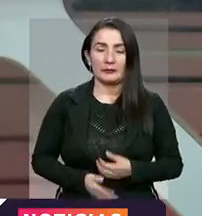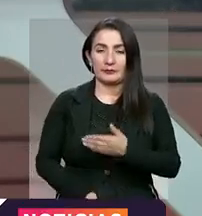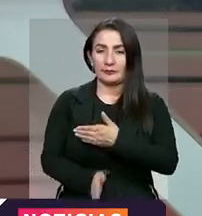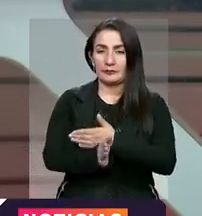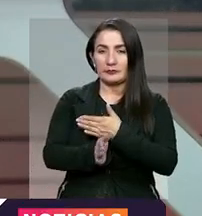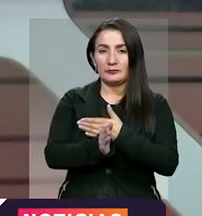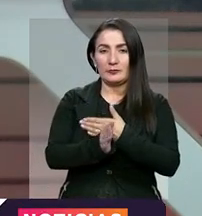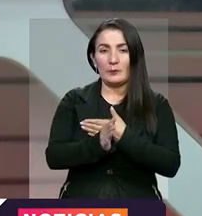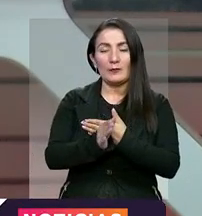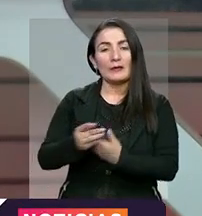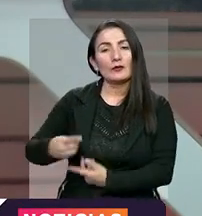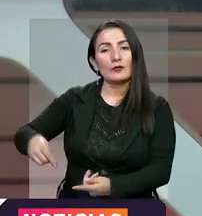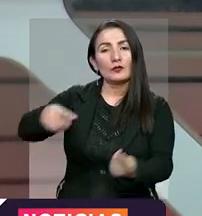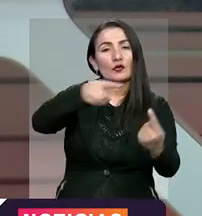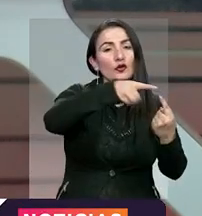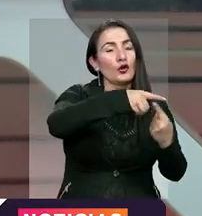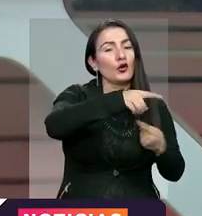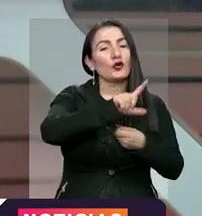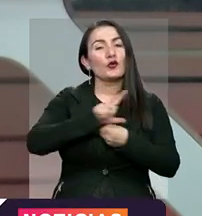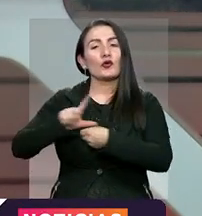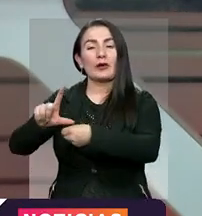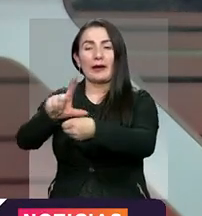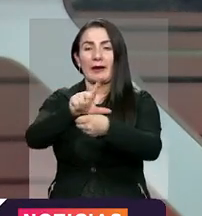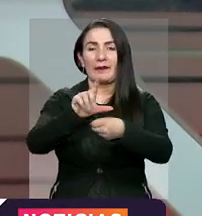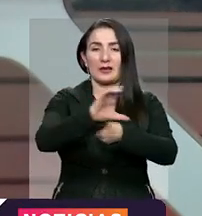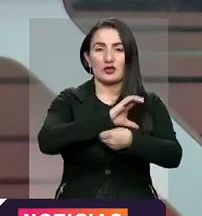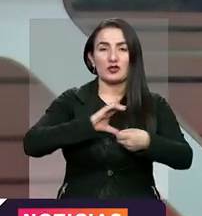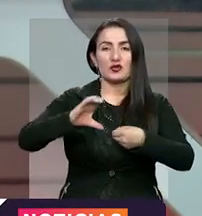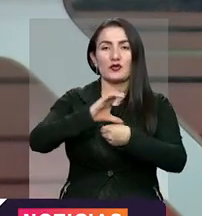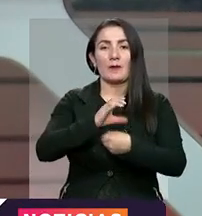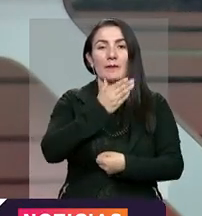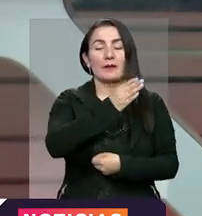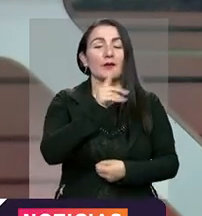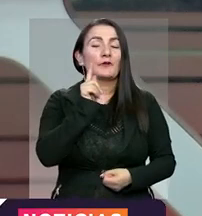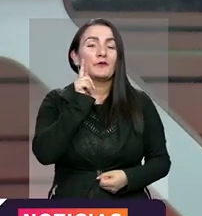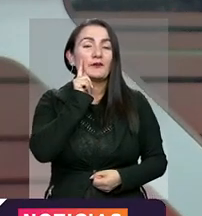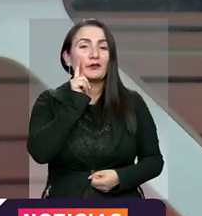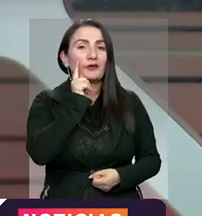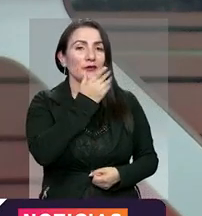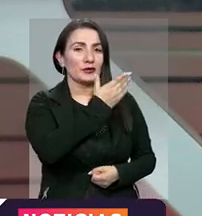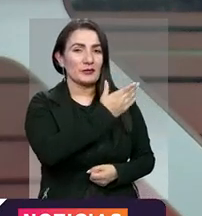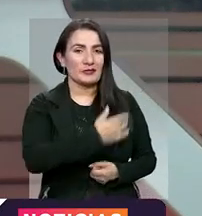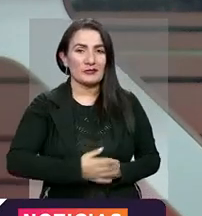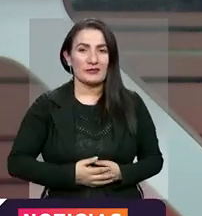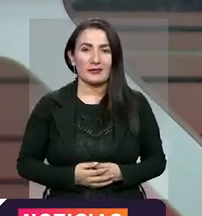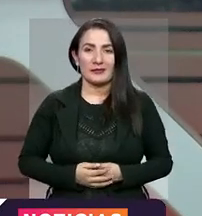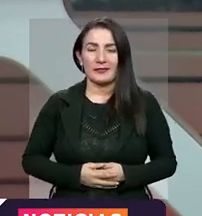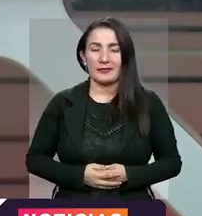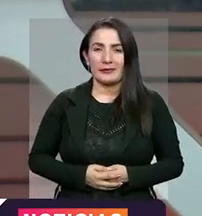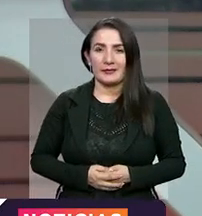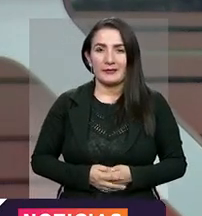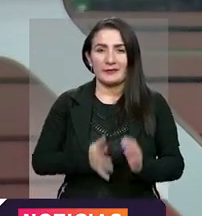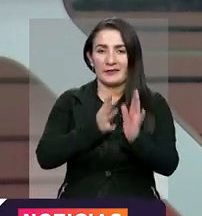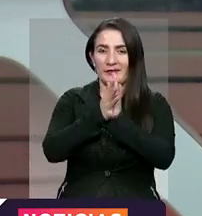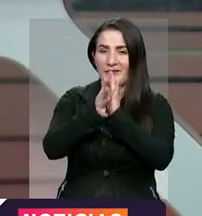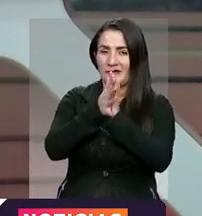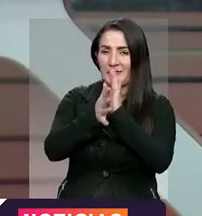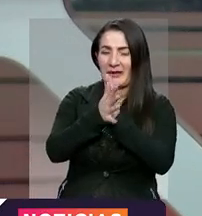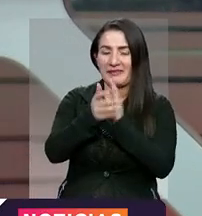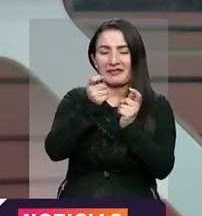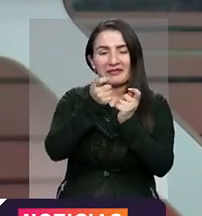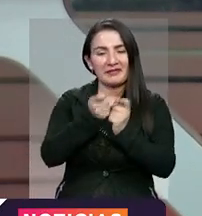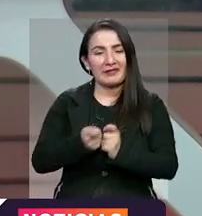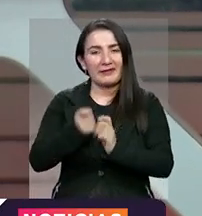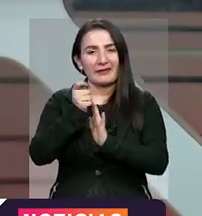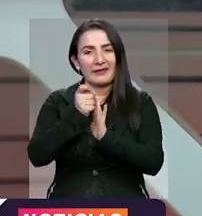Continuamos con nuestro recorrido por las principales localidades de la ciudad. Es el turno para Fontibora. Allí se encuentra Andrés Zapata con toda la información, con todos los detalles